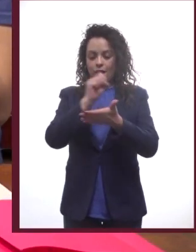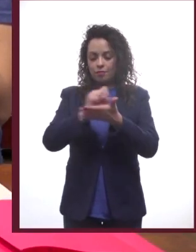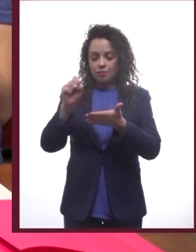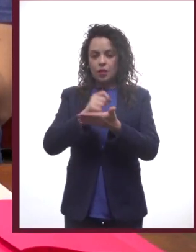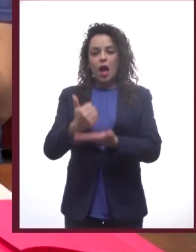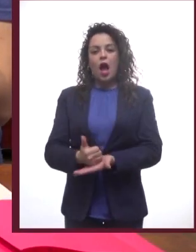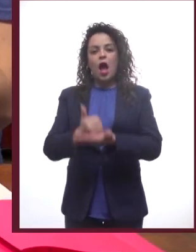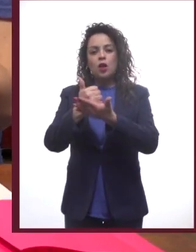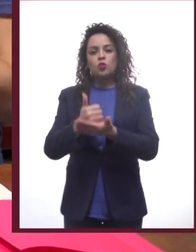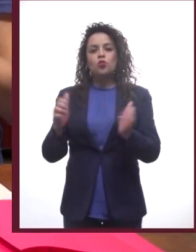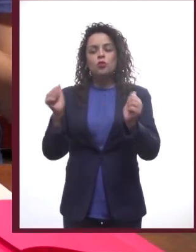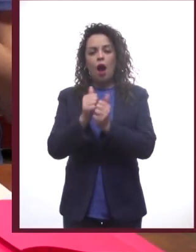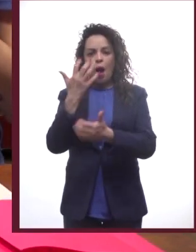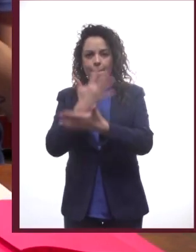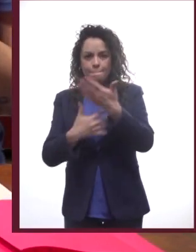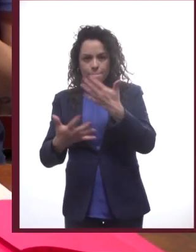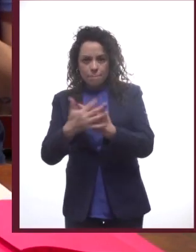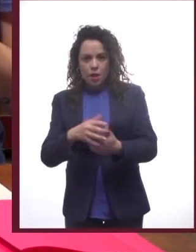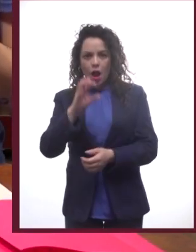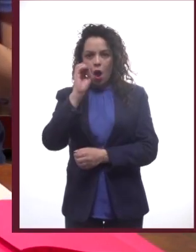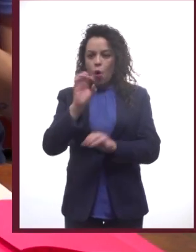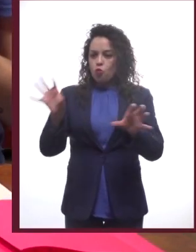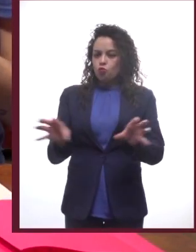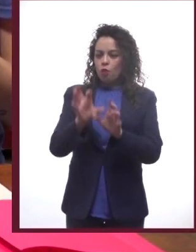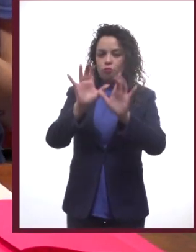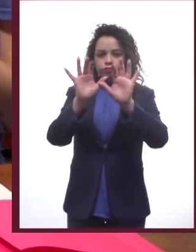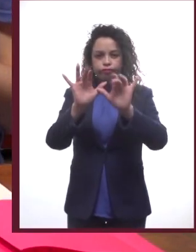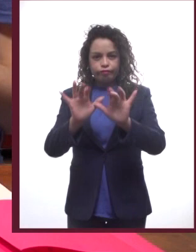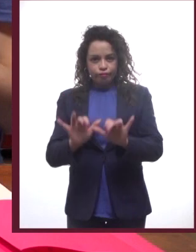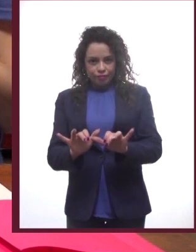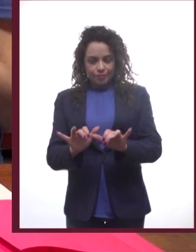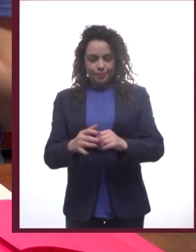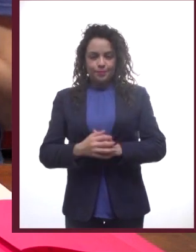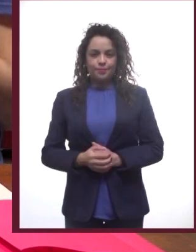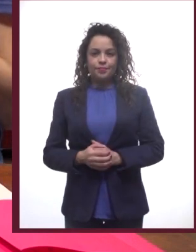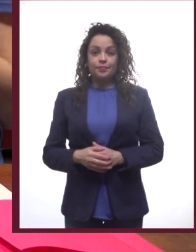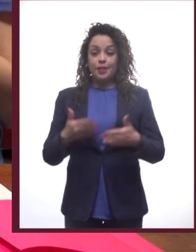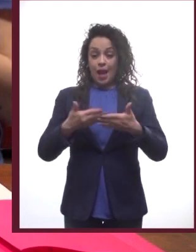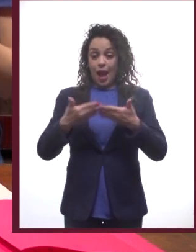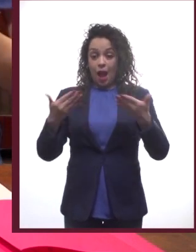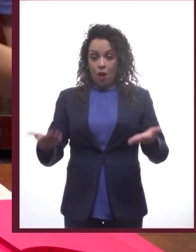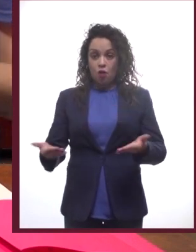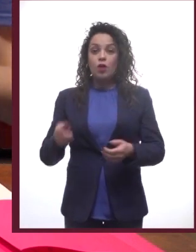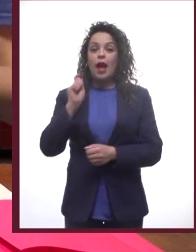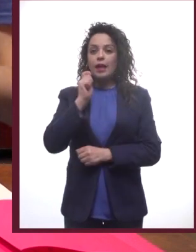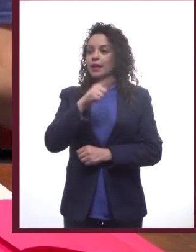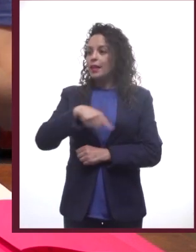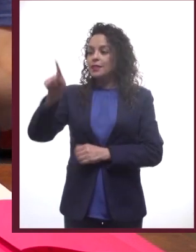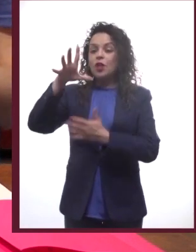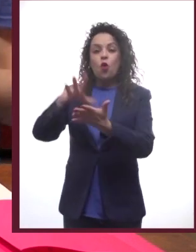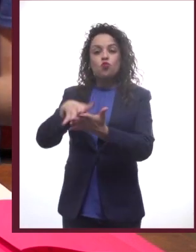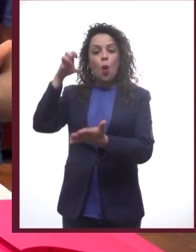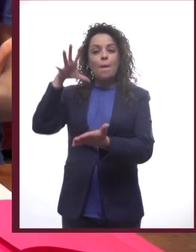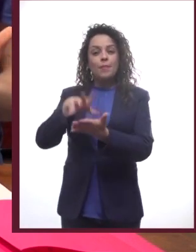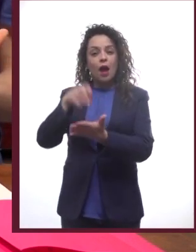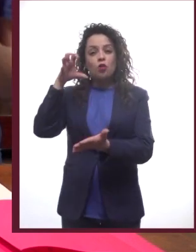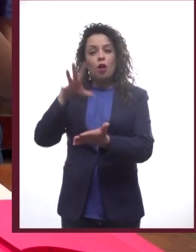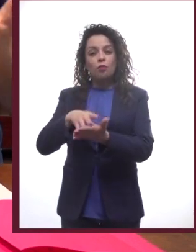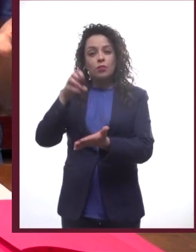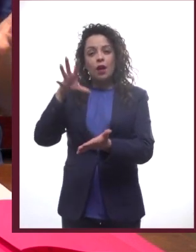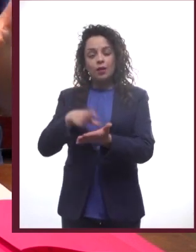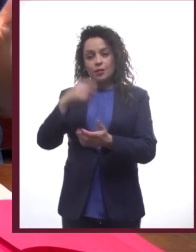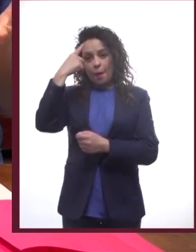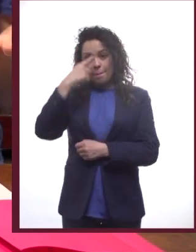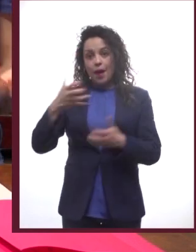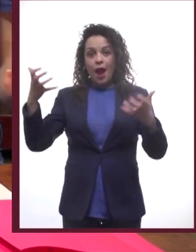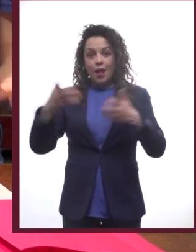Pueden escribir el texto con la ayuda de una plantilla, a mano o incluso desde la computadora. Ahora pueden llevarlo a fotocopiar y